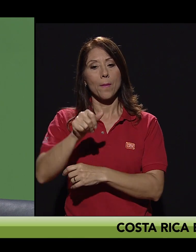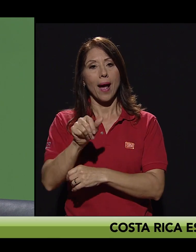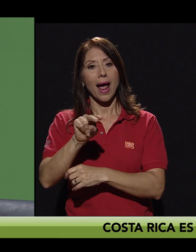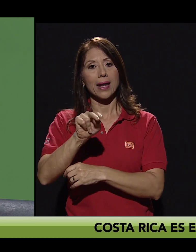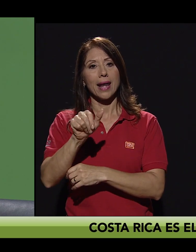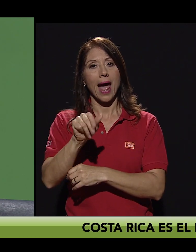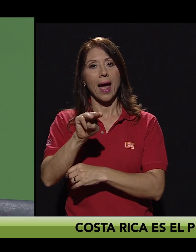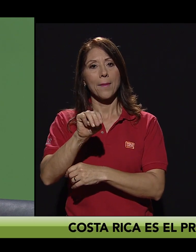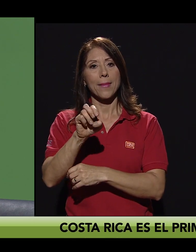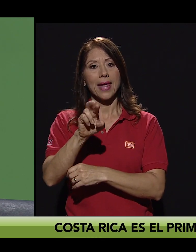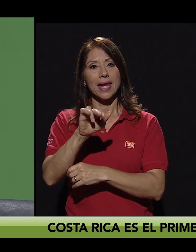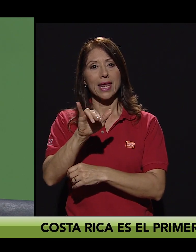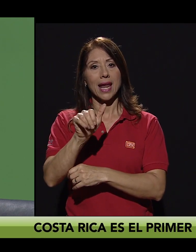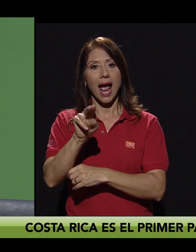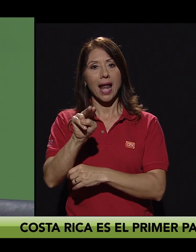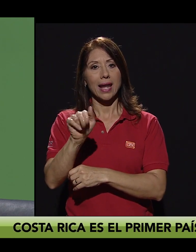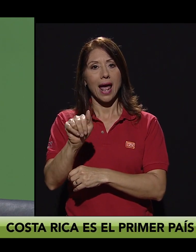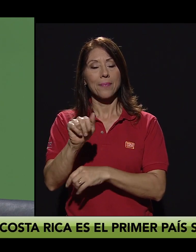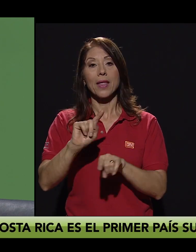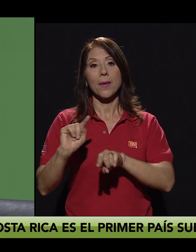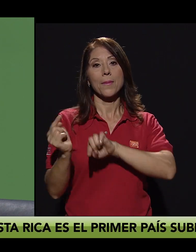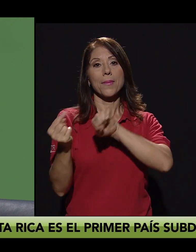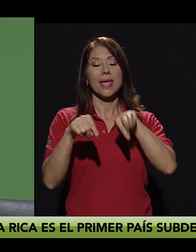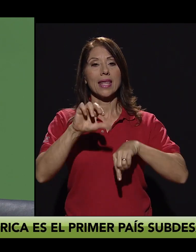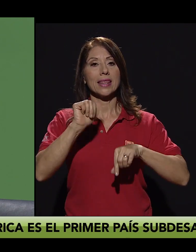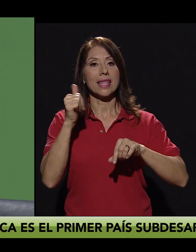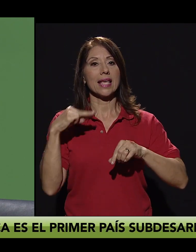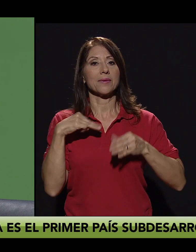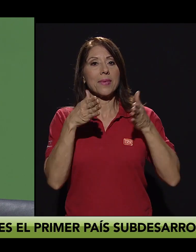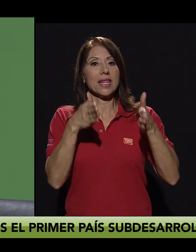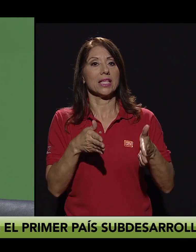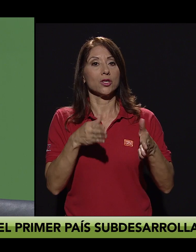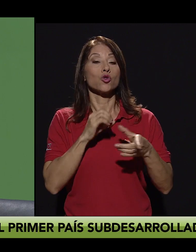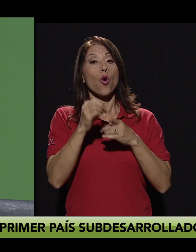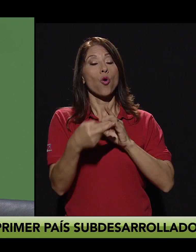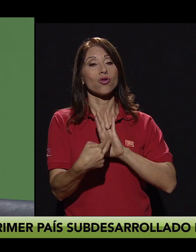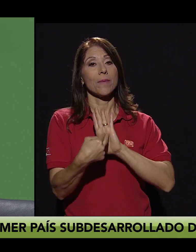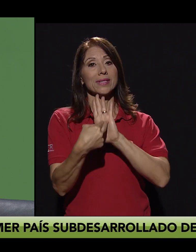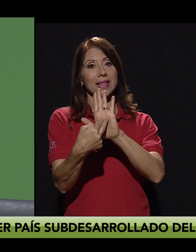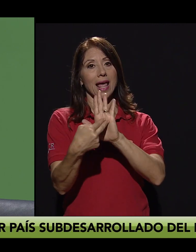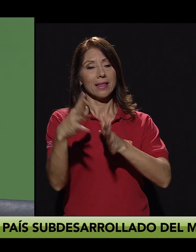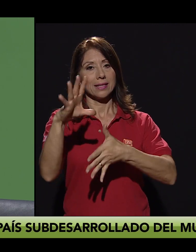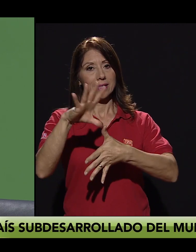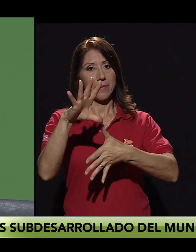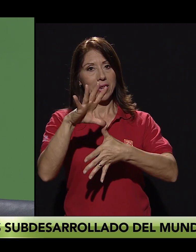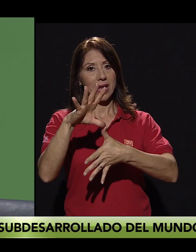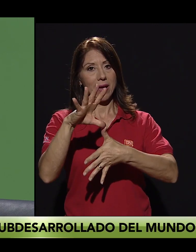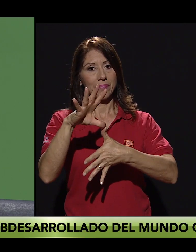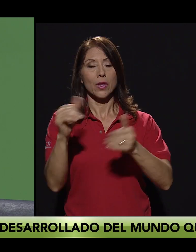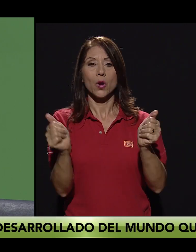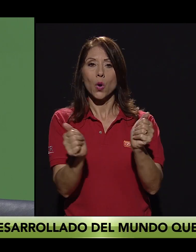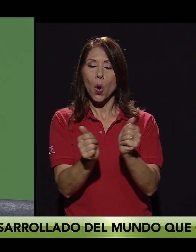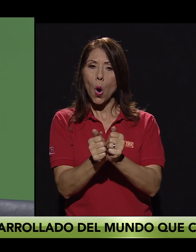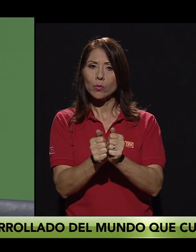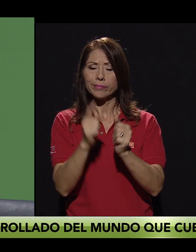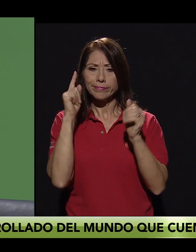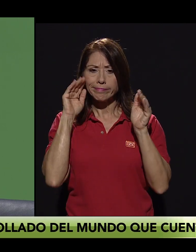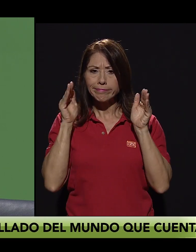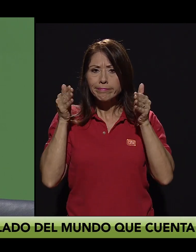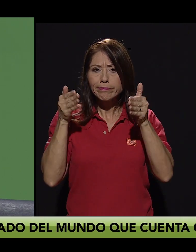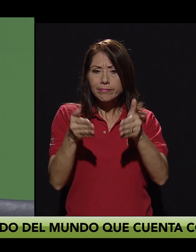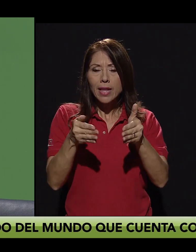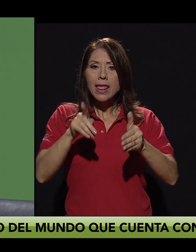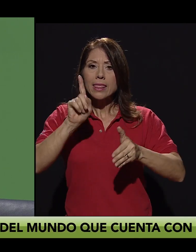Panamericana de la Salud Y vienen 10 ministros o sus representantes invitados De América Con el gran